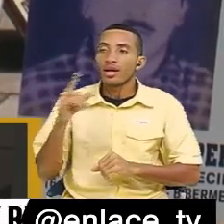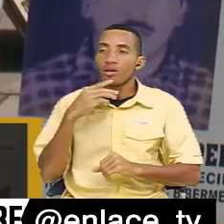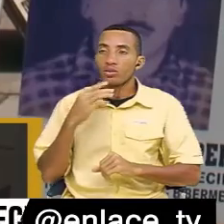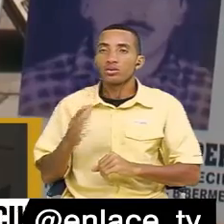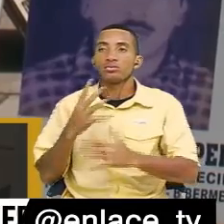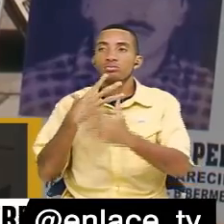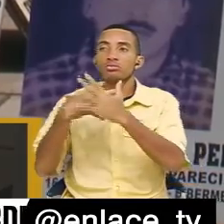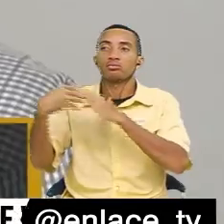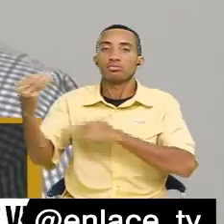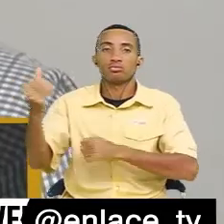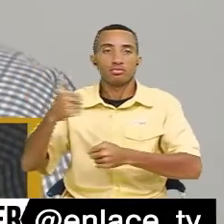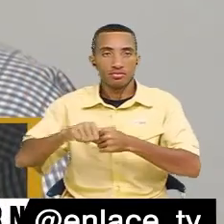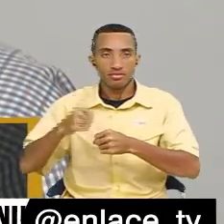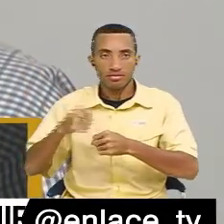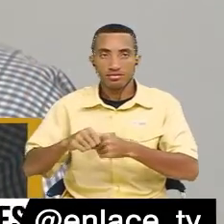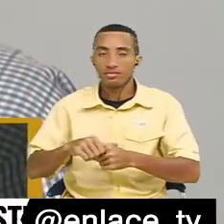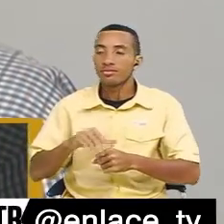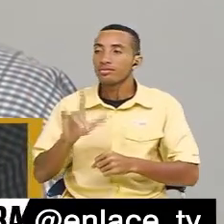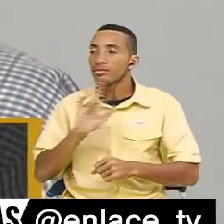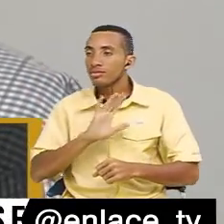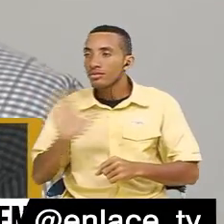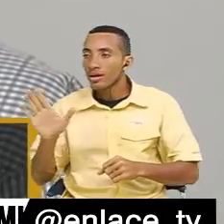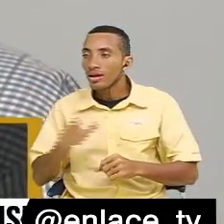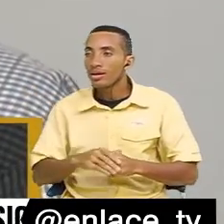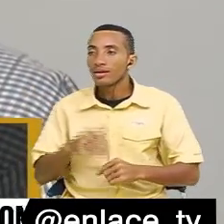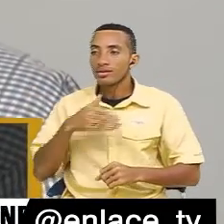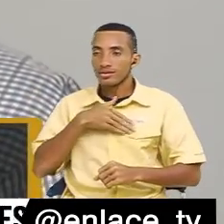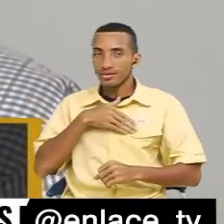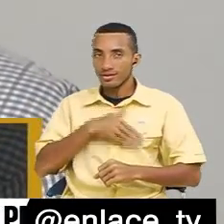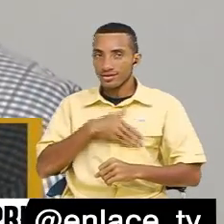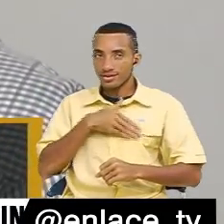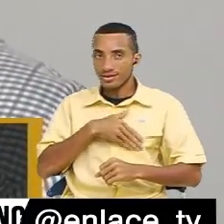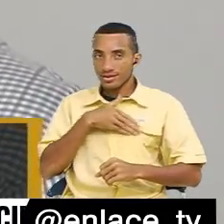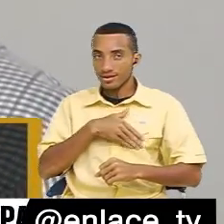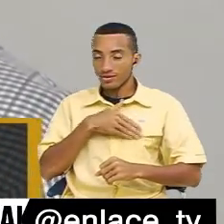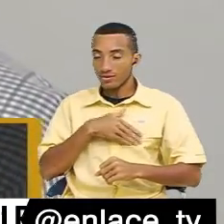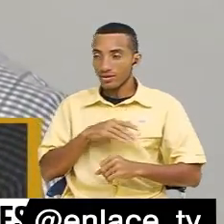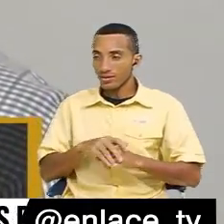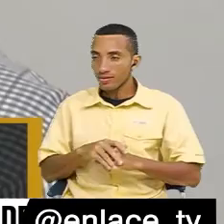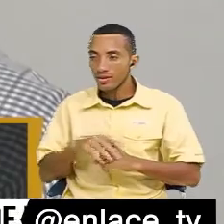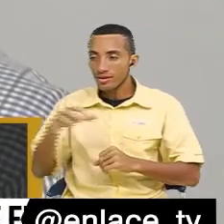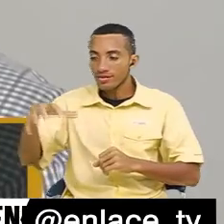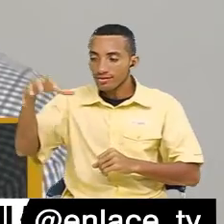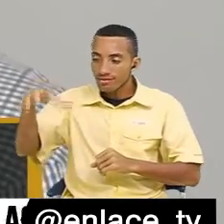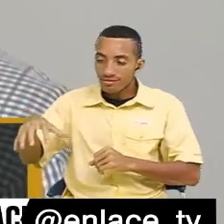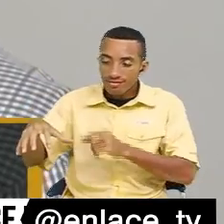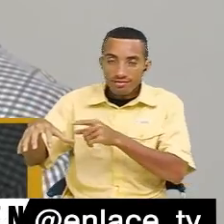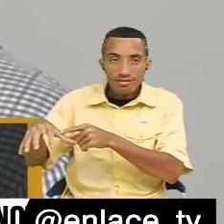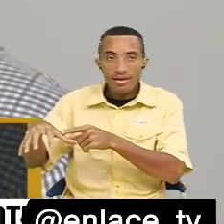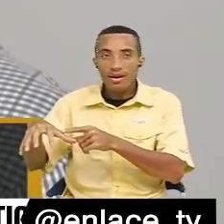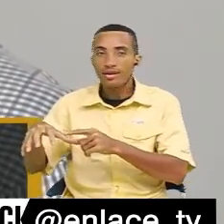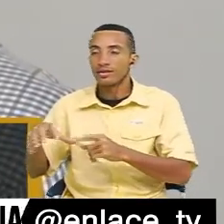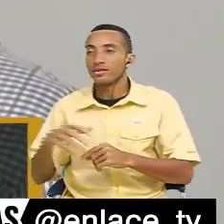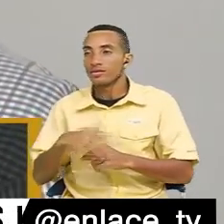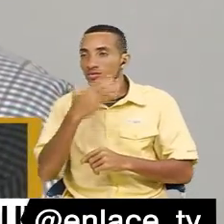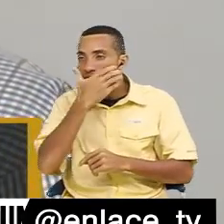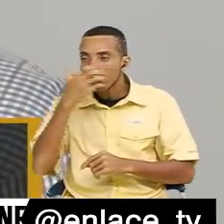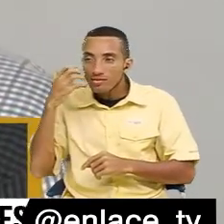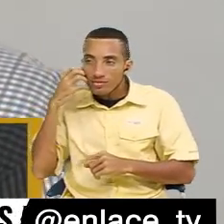Ecopetrol está vinculado con el Bloque Central Bolívar como uno de sus comandantes aquí en la región de San Gil,